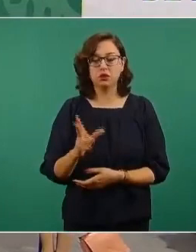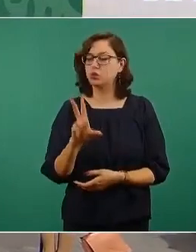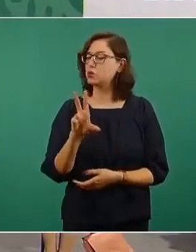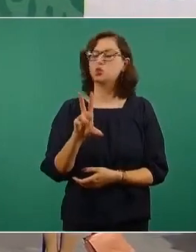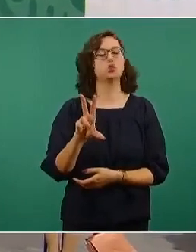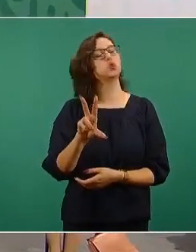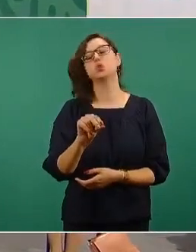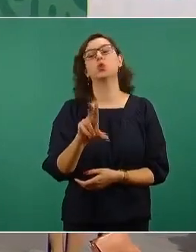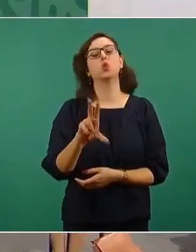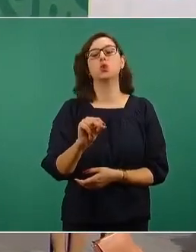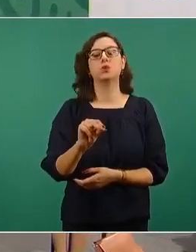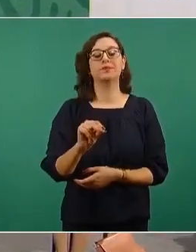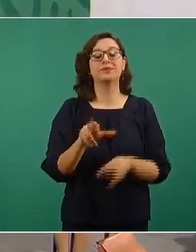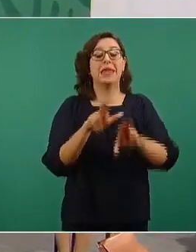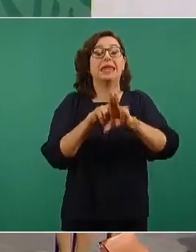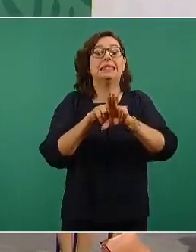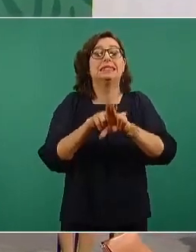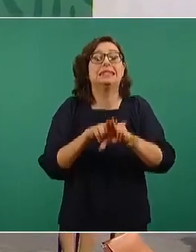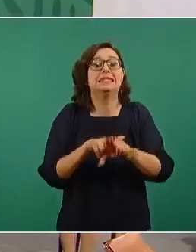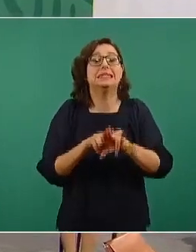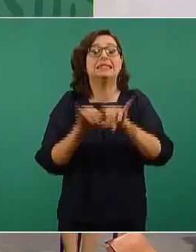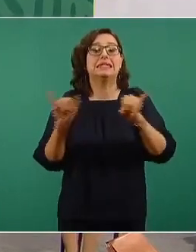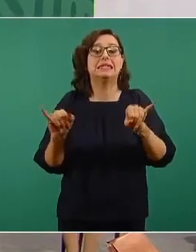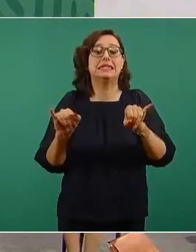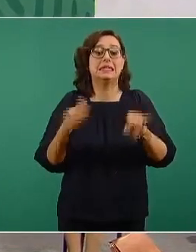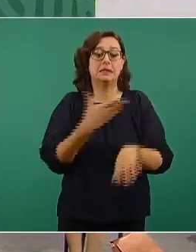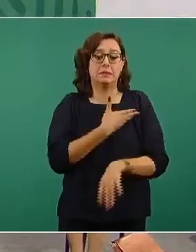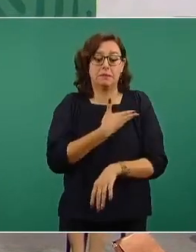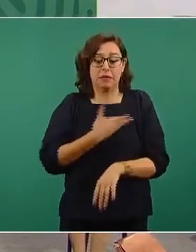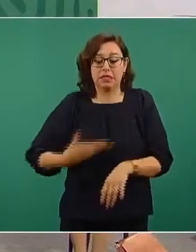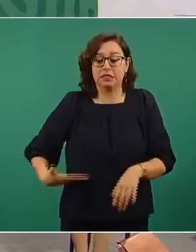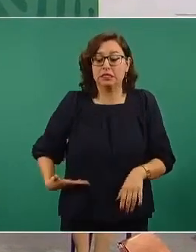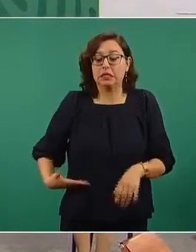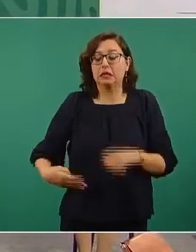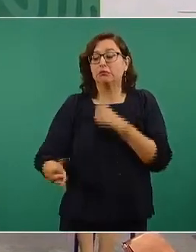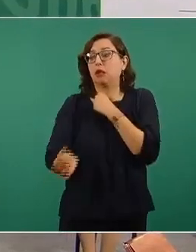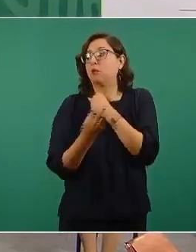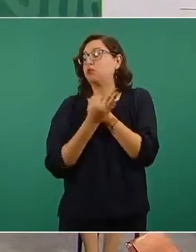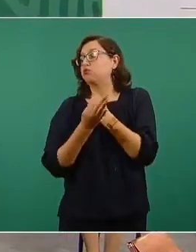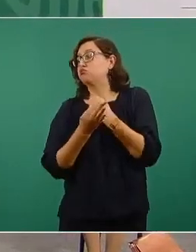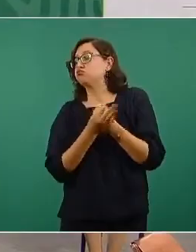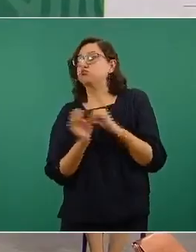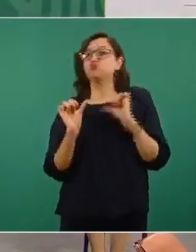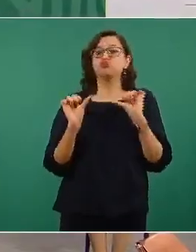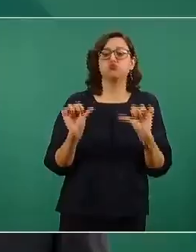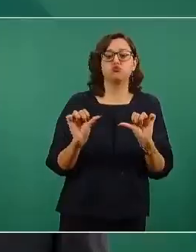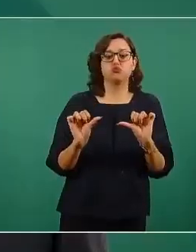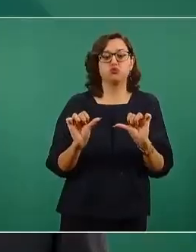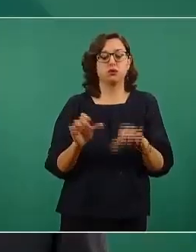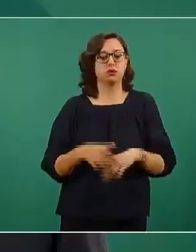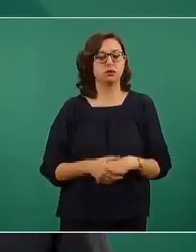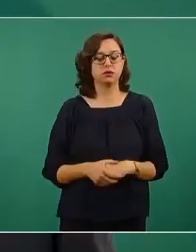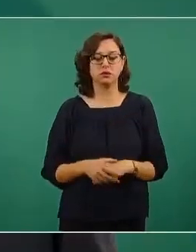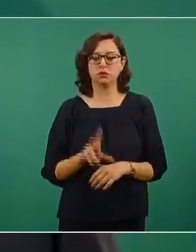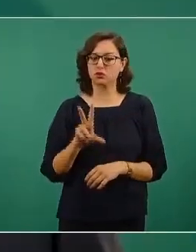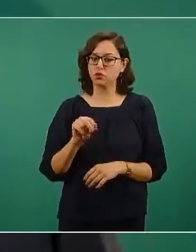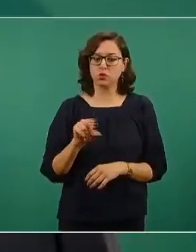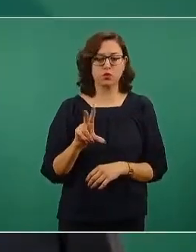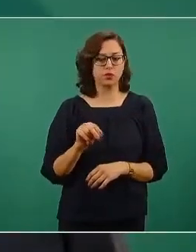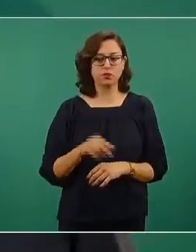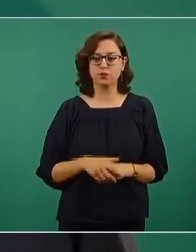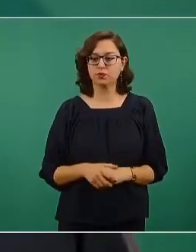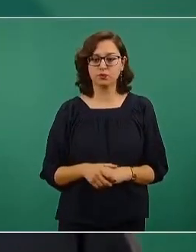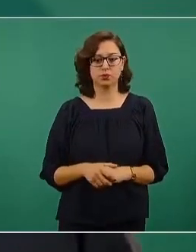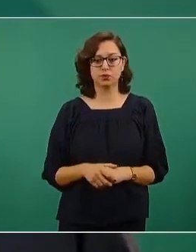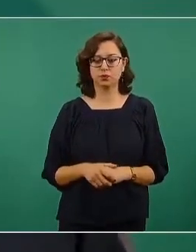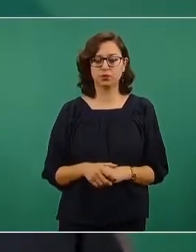ni al presidente que le dio COVID y que pudo vacunarse bajo